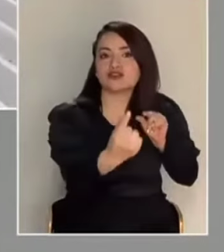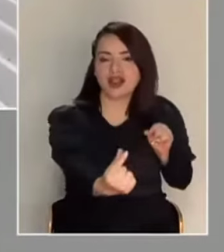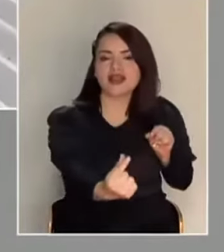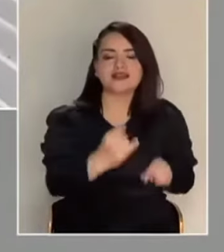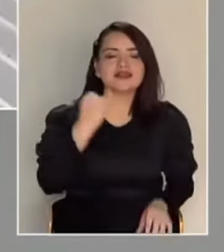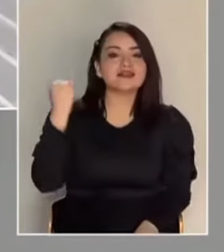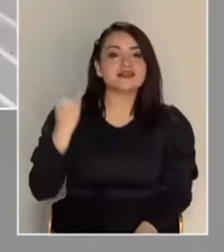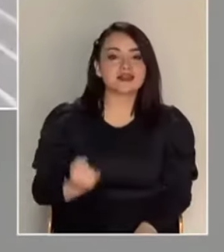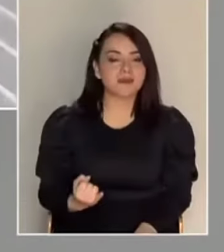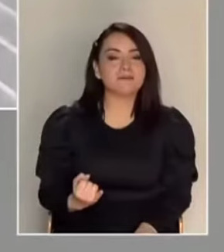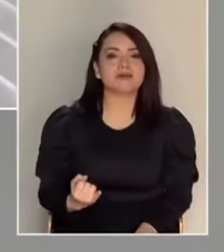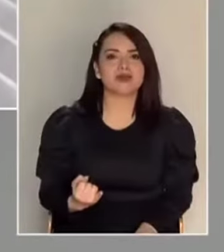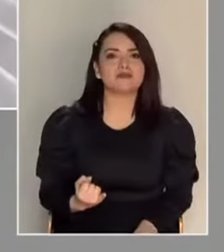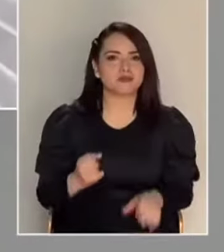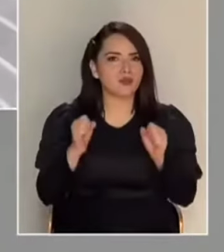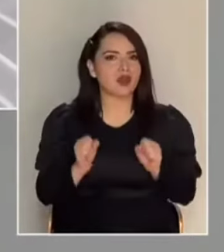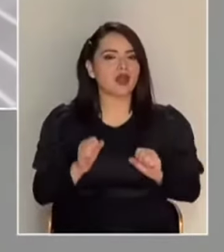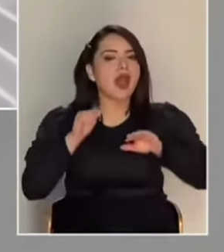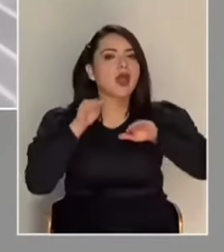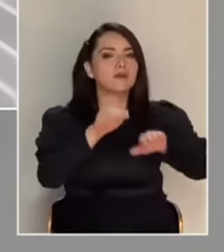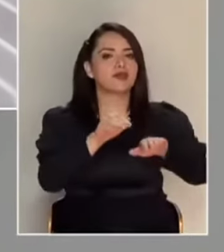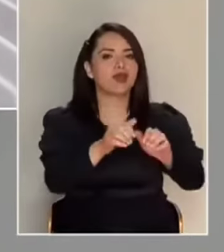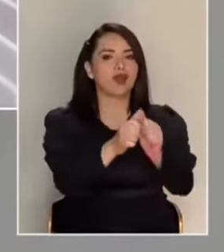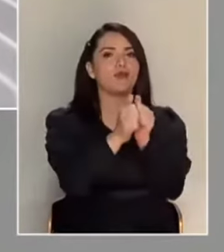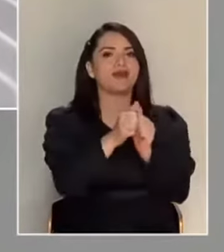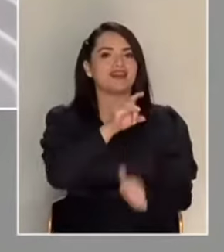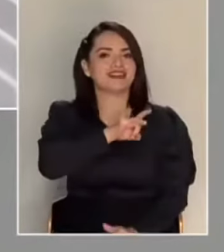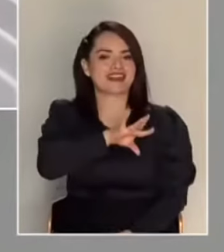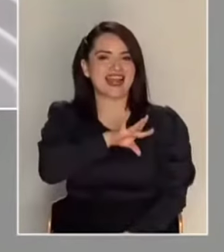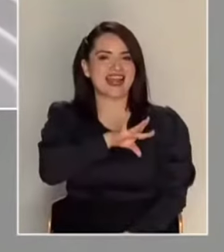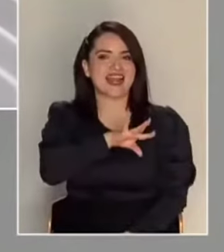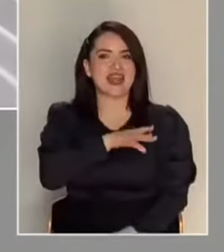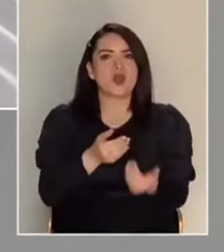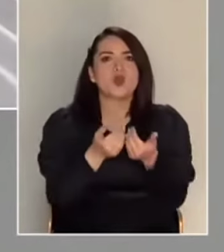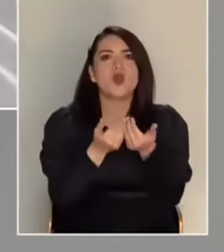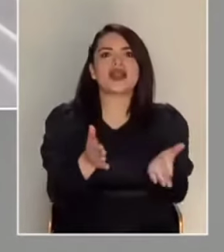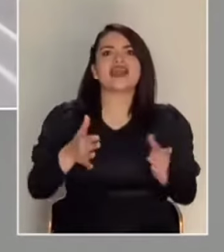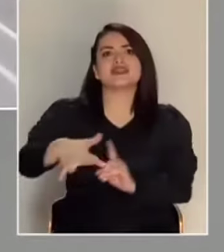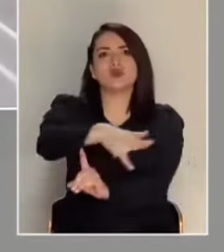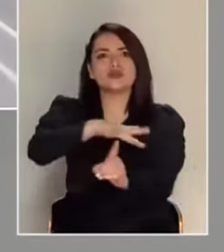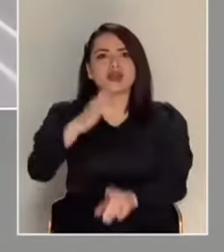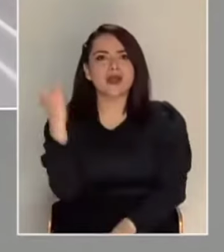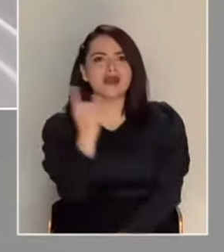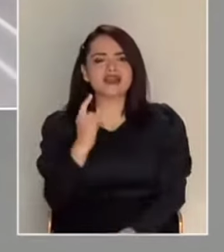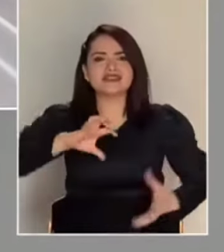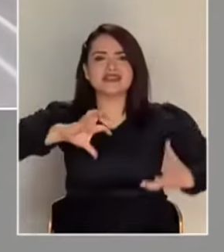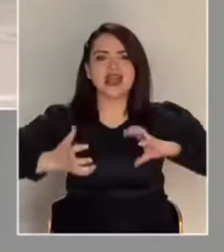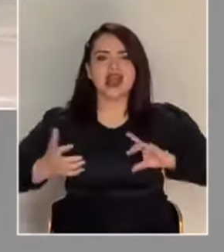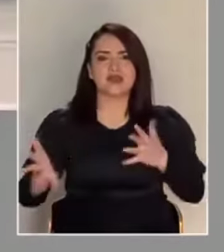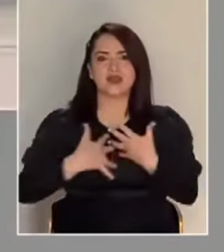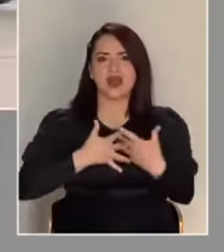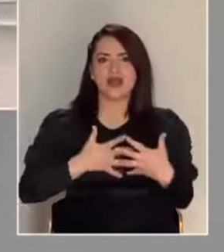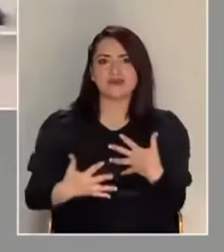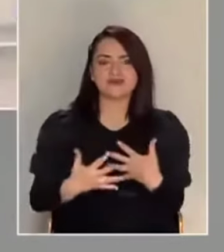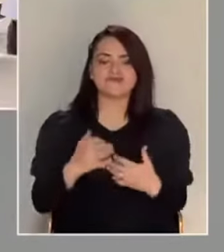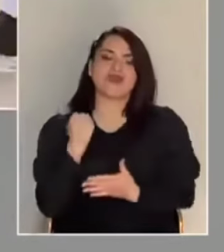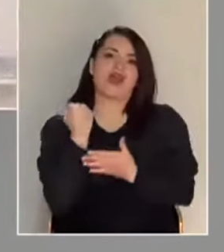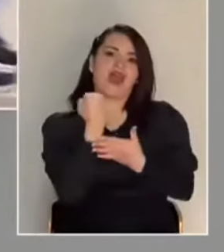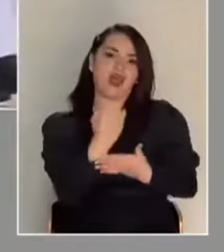siempre está presta a apoyar a su compatriota ante situaciones de emergencias y desastres naturales.